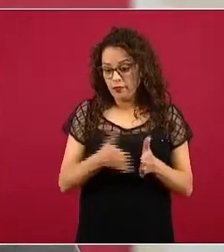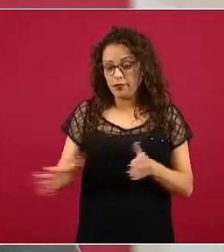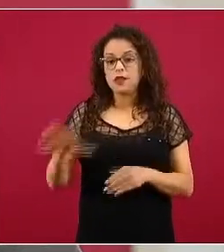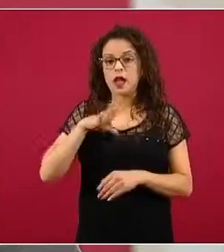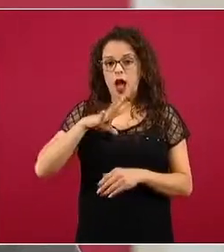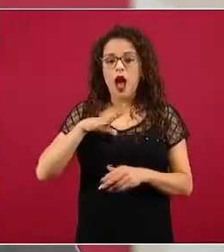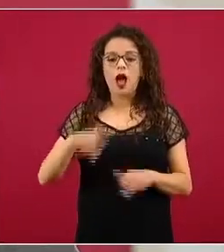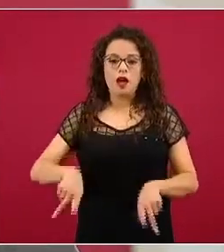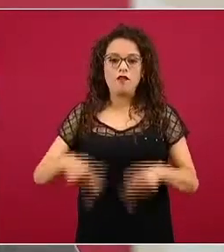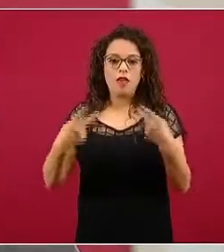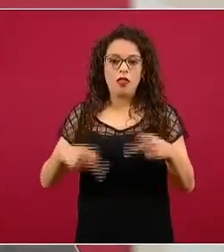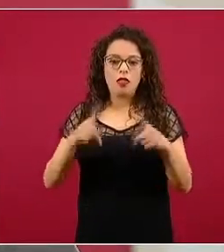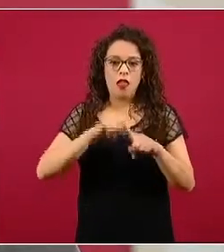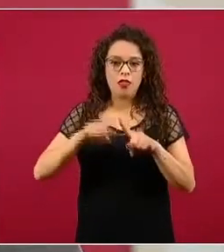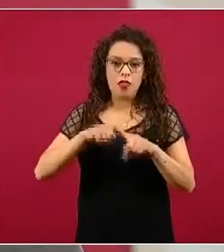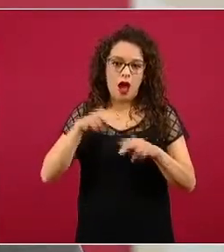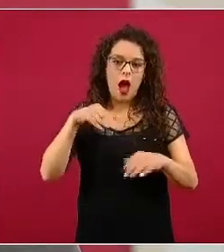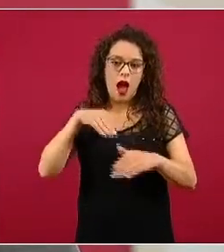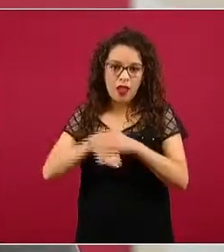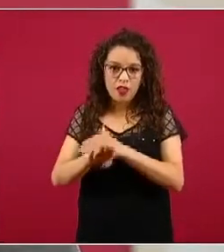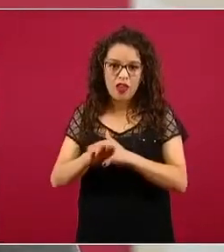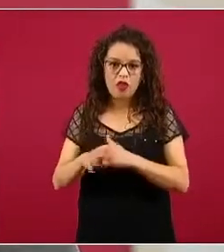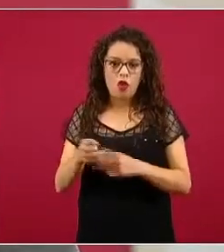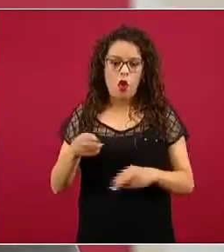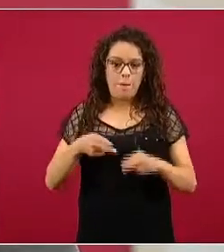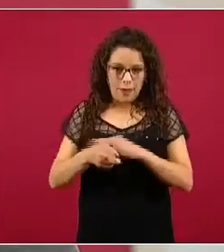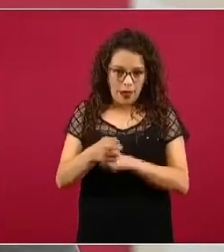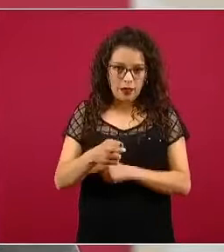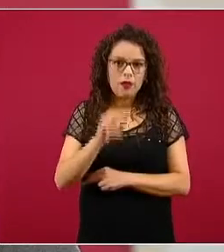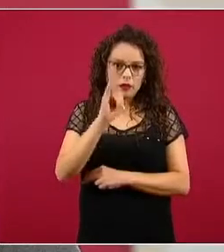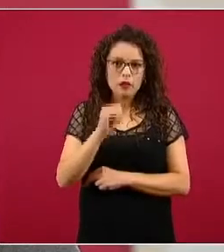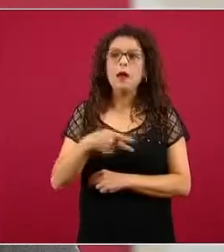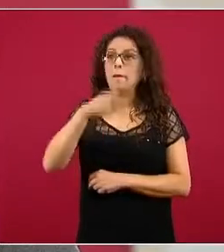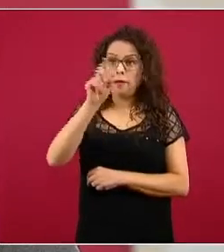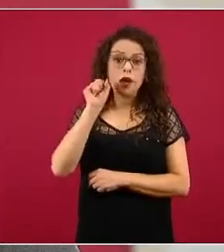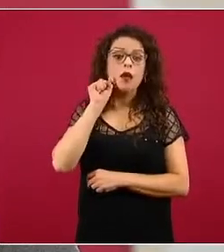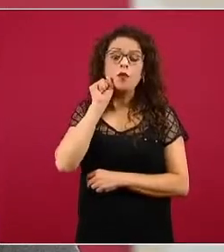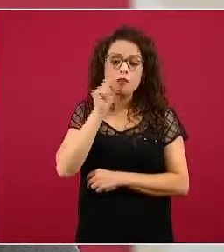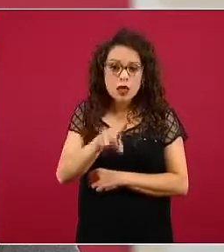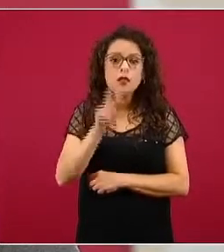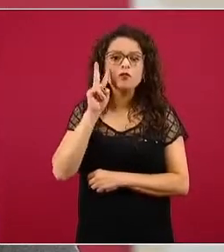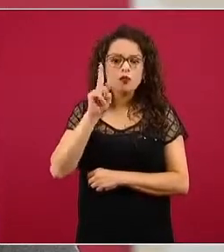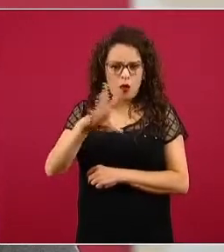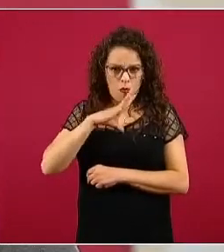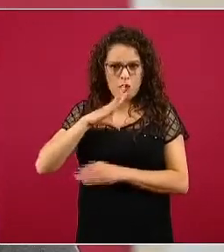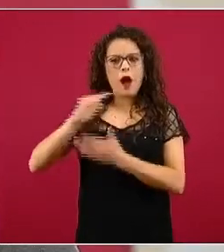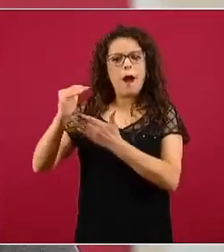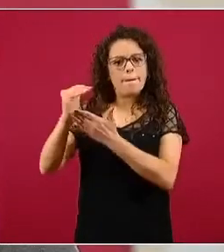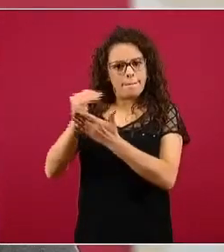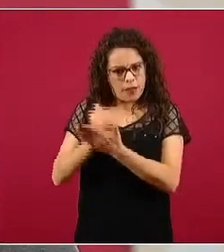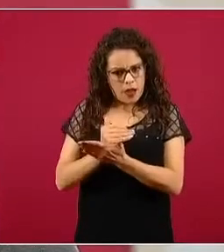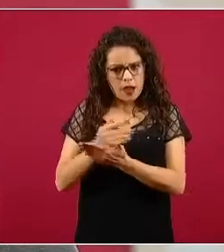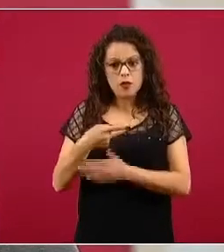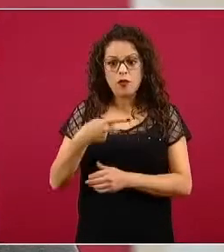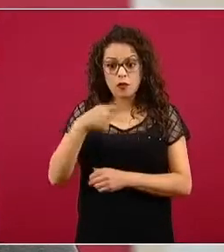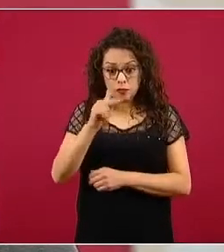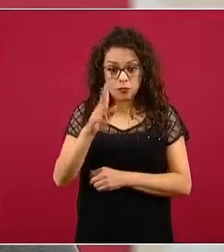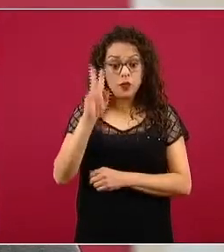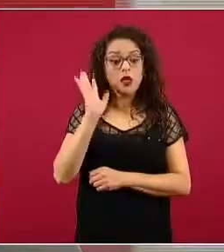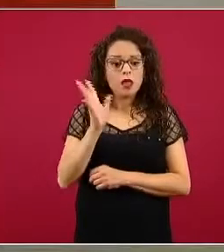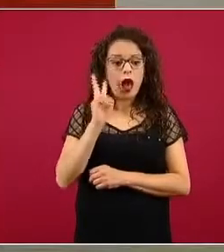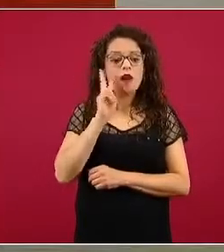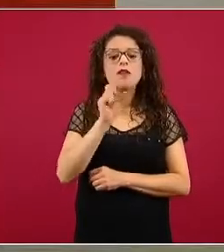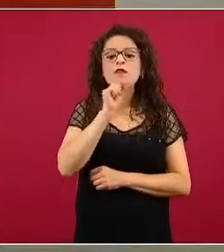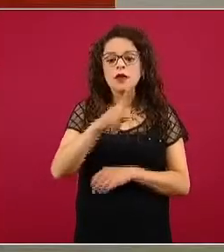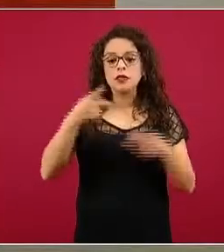También hemos visto una reducción muy importante. Ahí, incluso a las personas que se dedican a